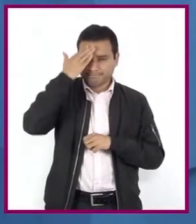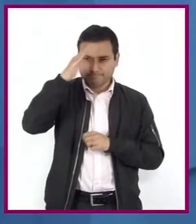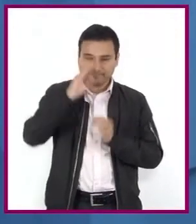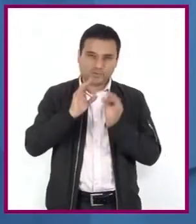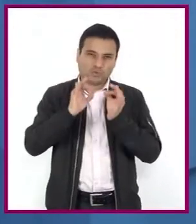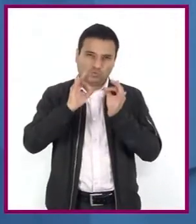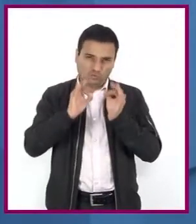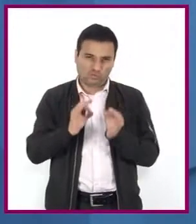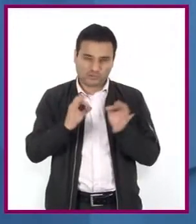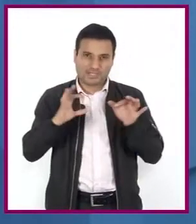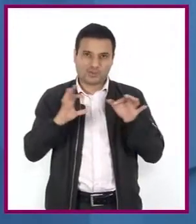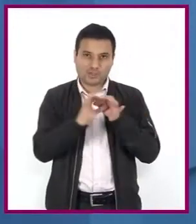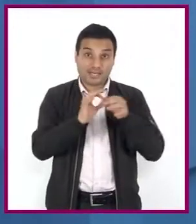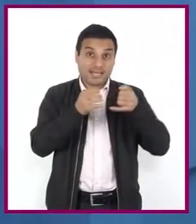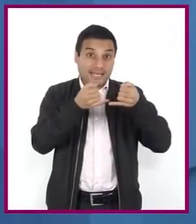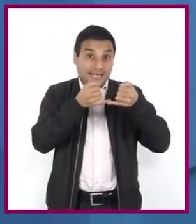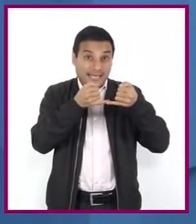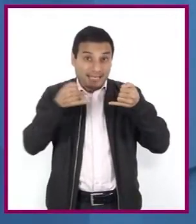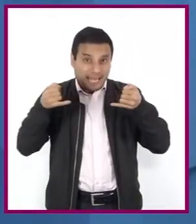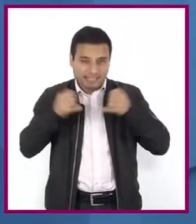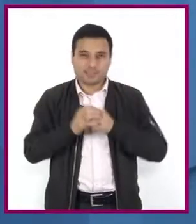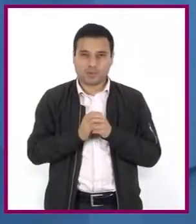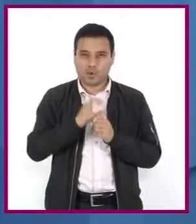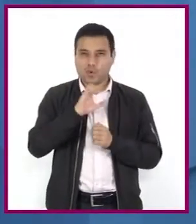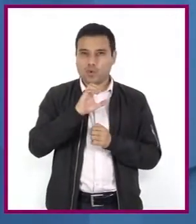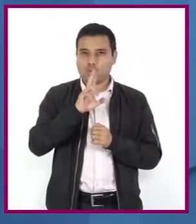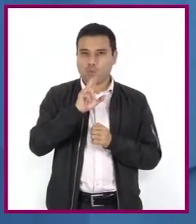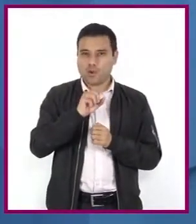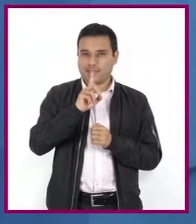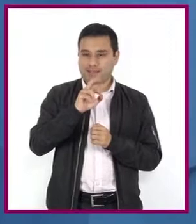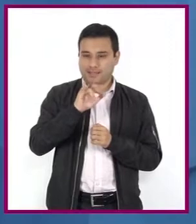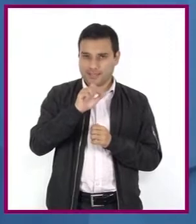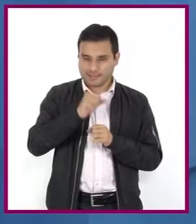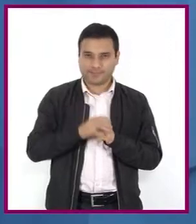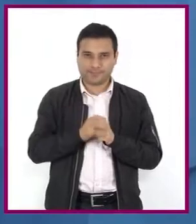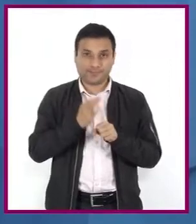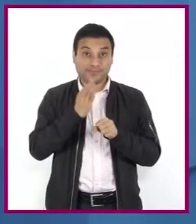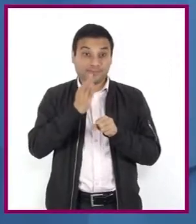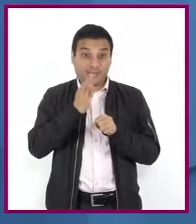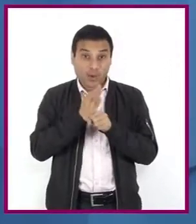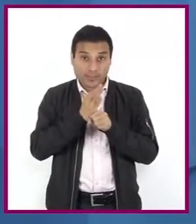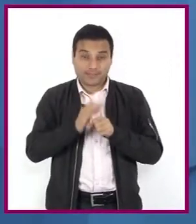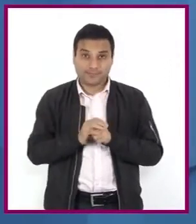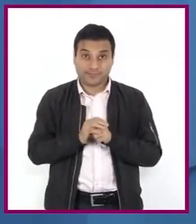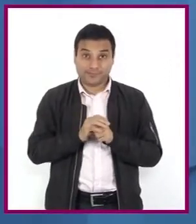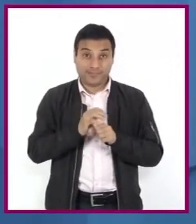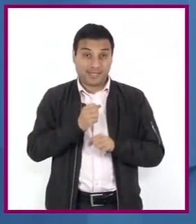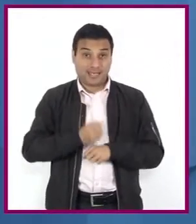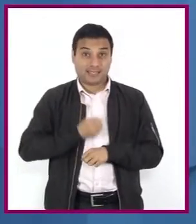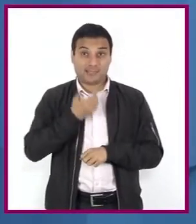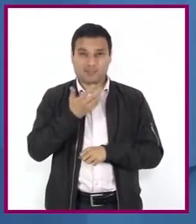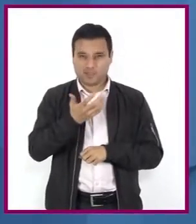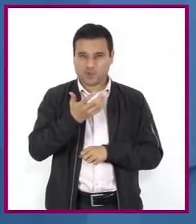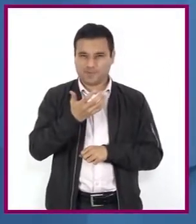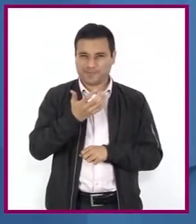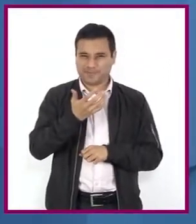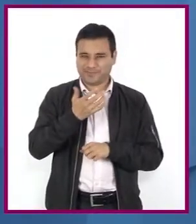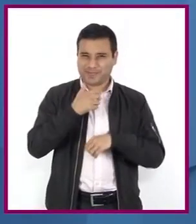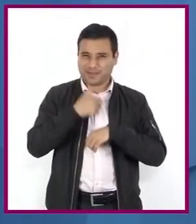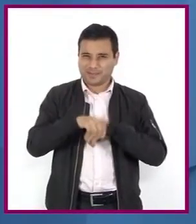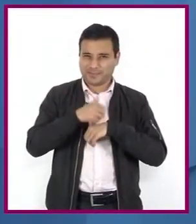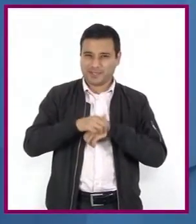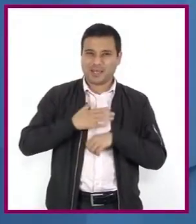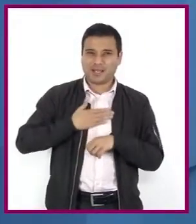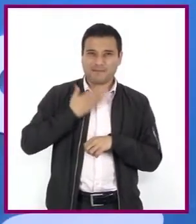esta sesión analizaremos, a partir de una expresión algebraica cuadrática, cómo elaborar su representación tabular